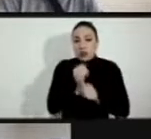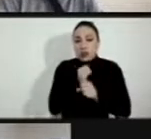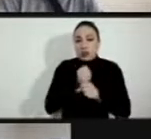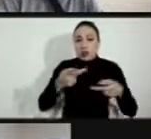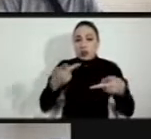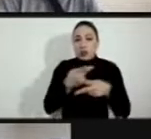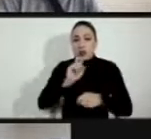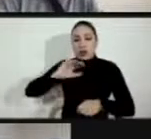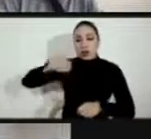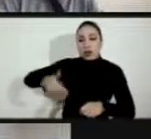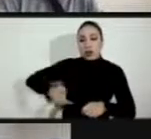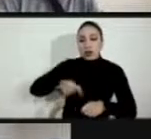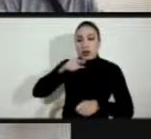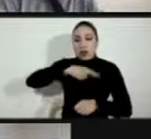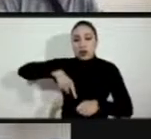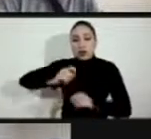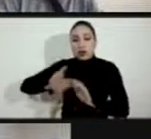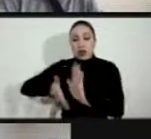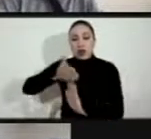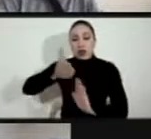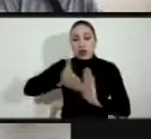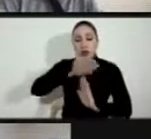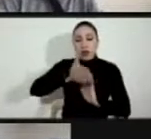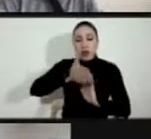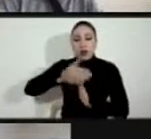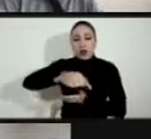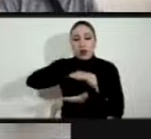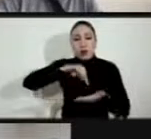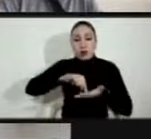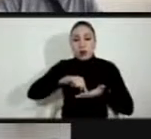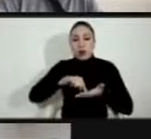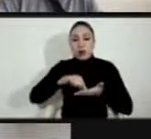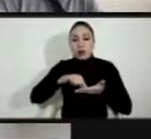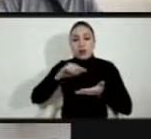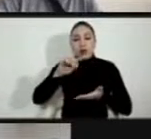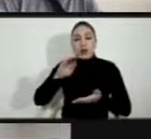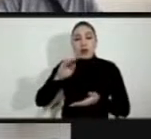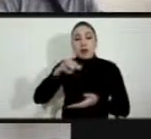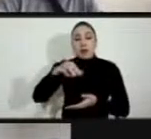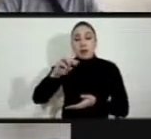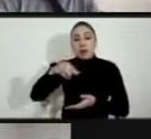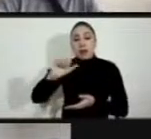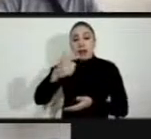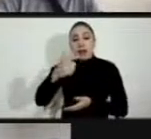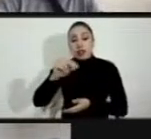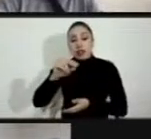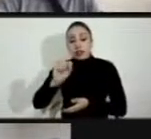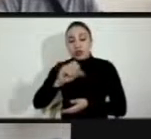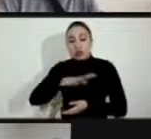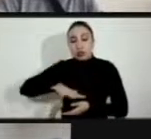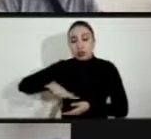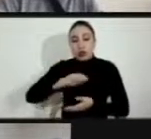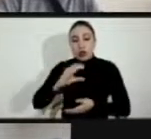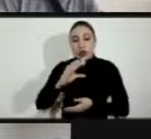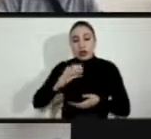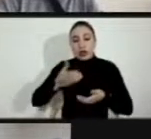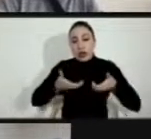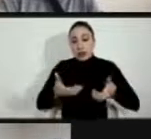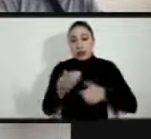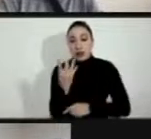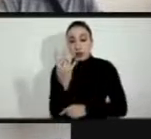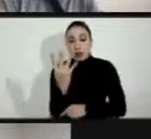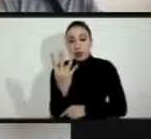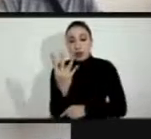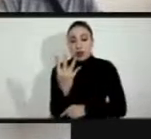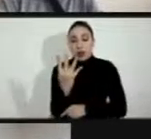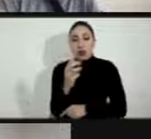el desarrollo inmobiliario Inclusive by Marnos, ubicado en la calle 4, número 320 de la Colonia del Gas, en